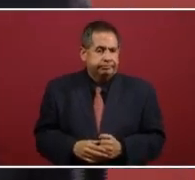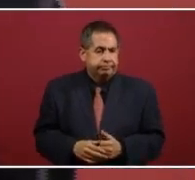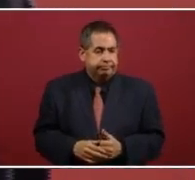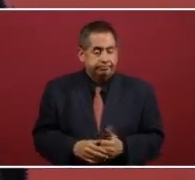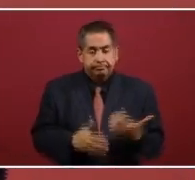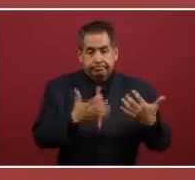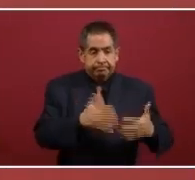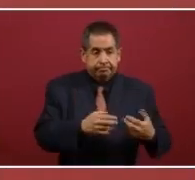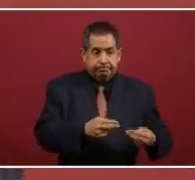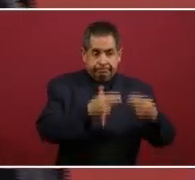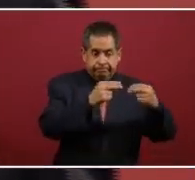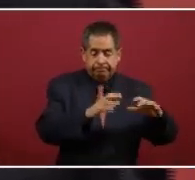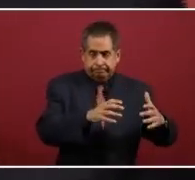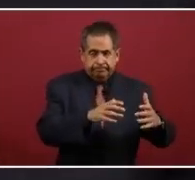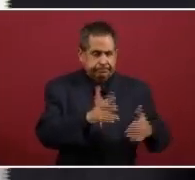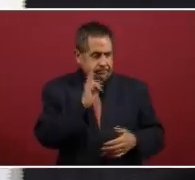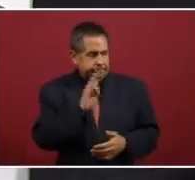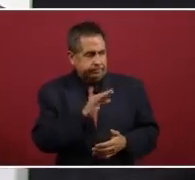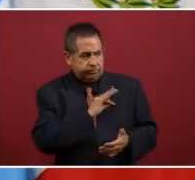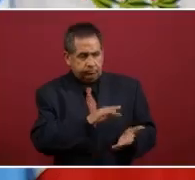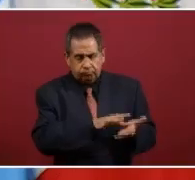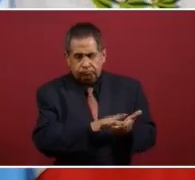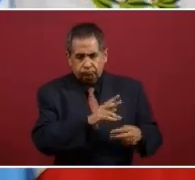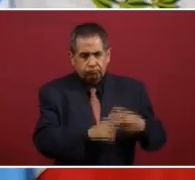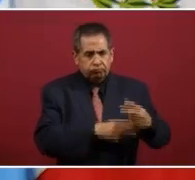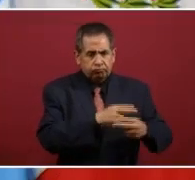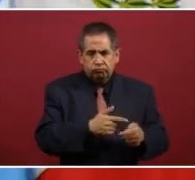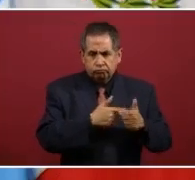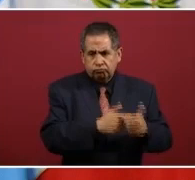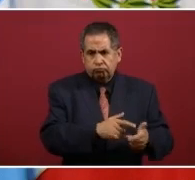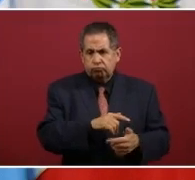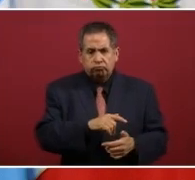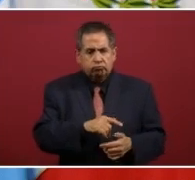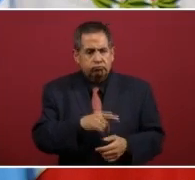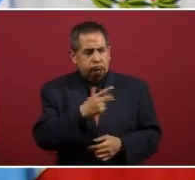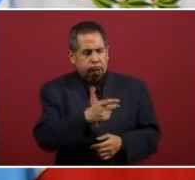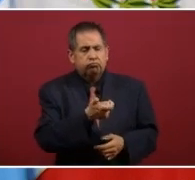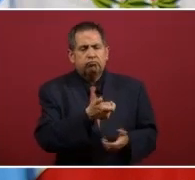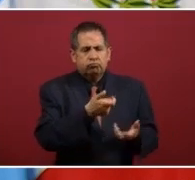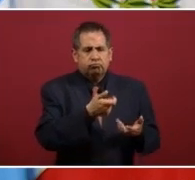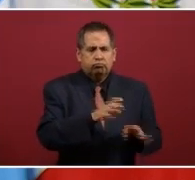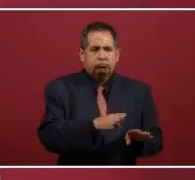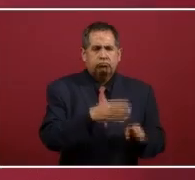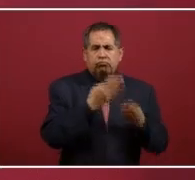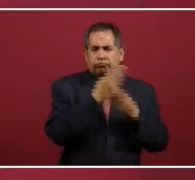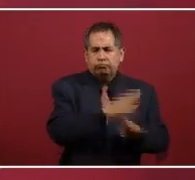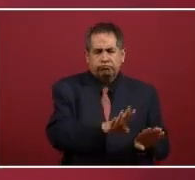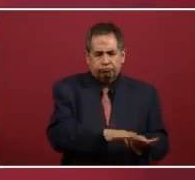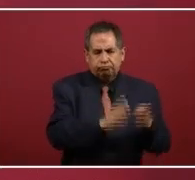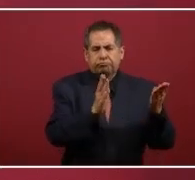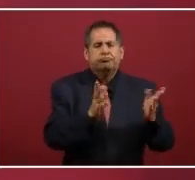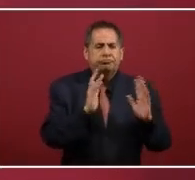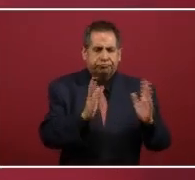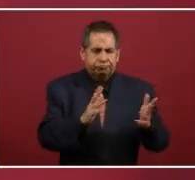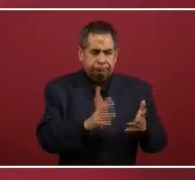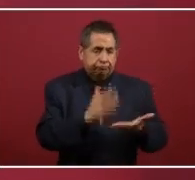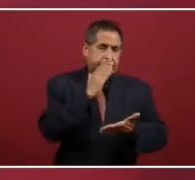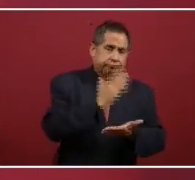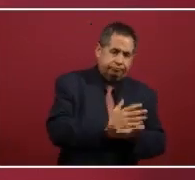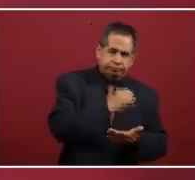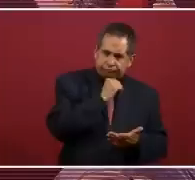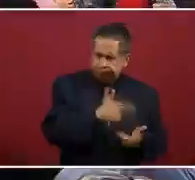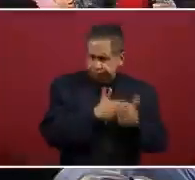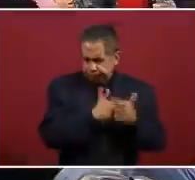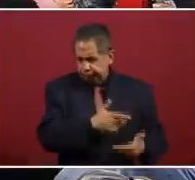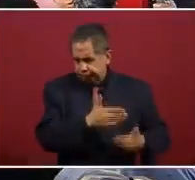tiene la posibilidad de contar con todos sus recursos para que no se detenga la